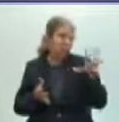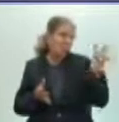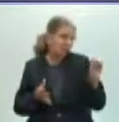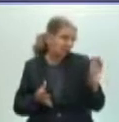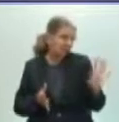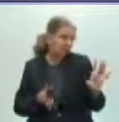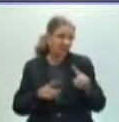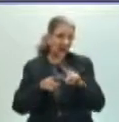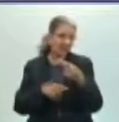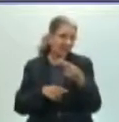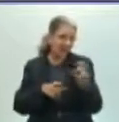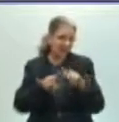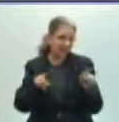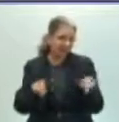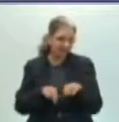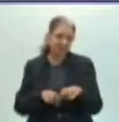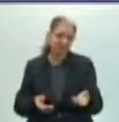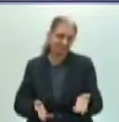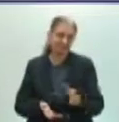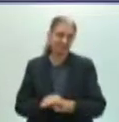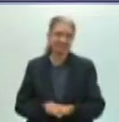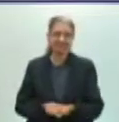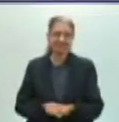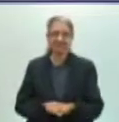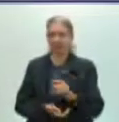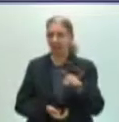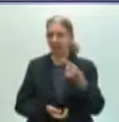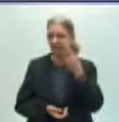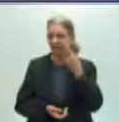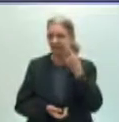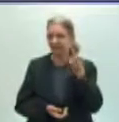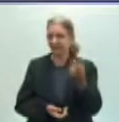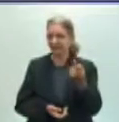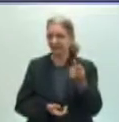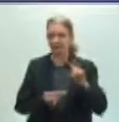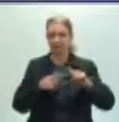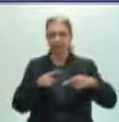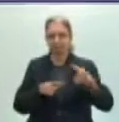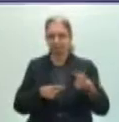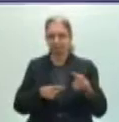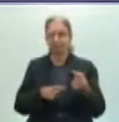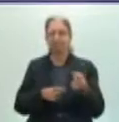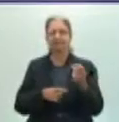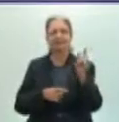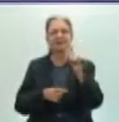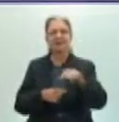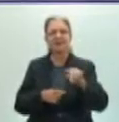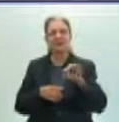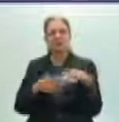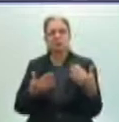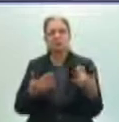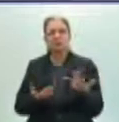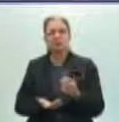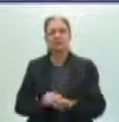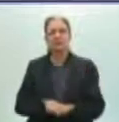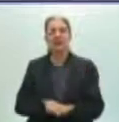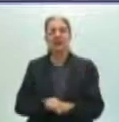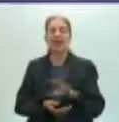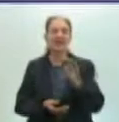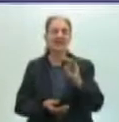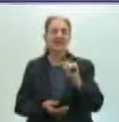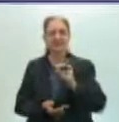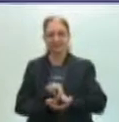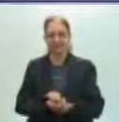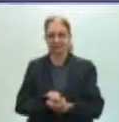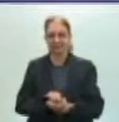50 hectáreas. Vamos a ver entonces cuál es el próximo inciso que nos plantea. Dice,